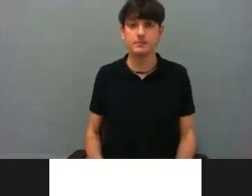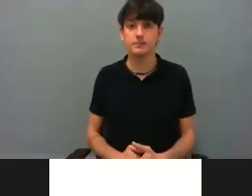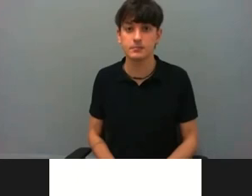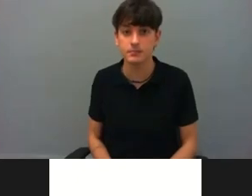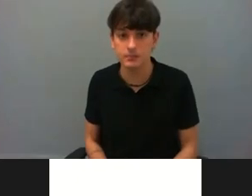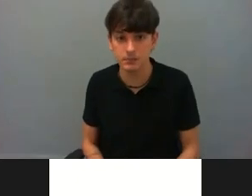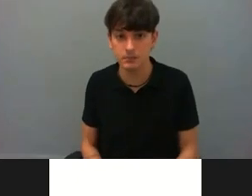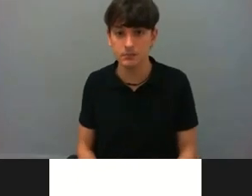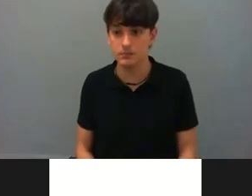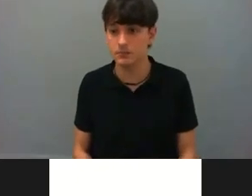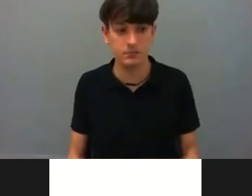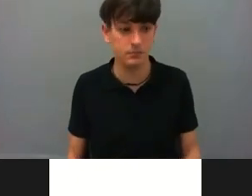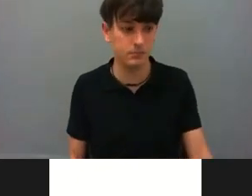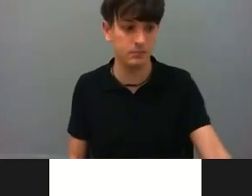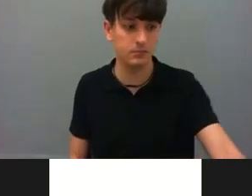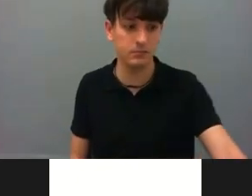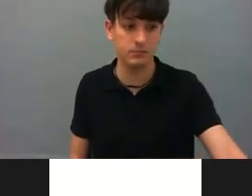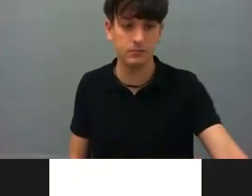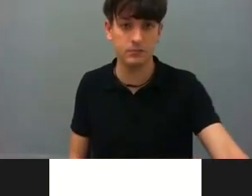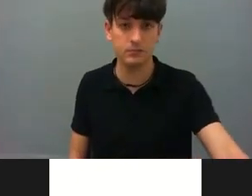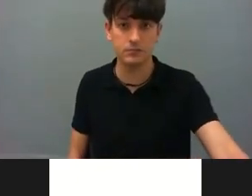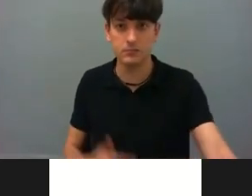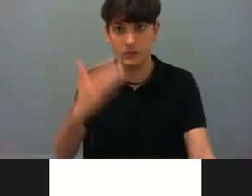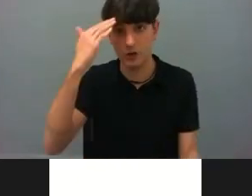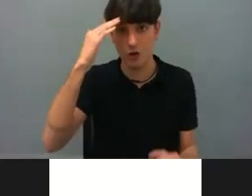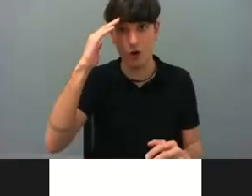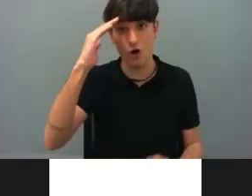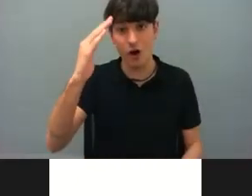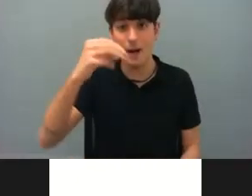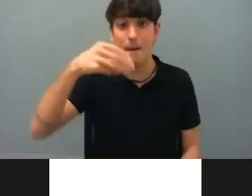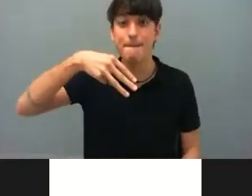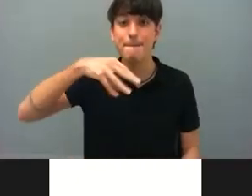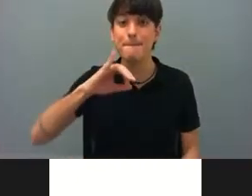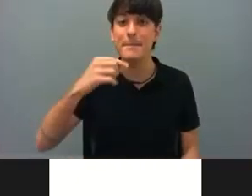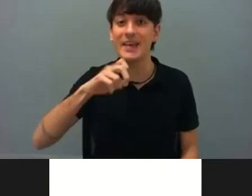Ahora calladita, ¿eh? Hola, Miguel. ¿Qué tal?